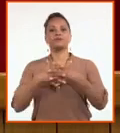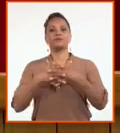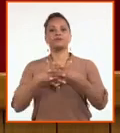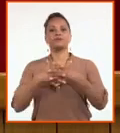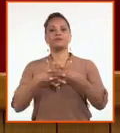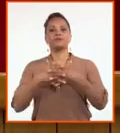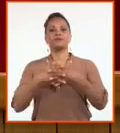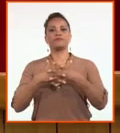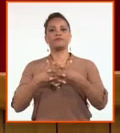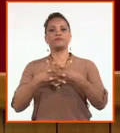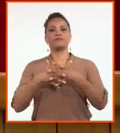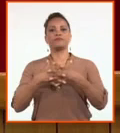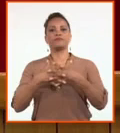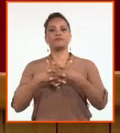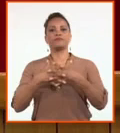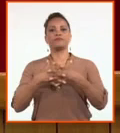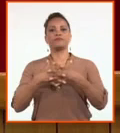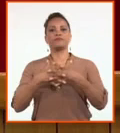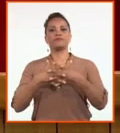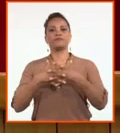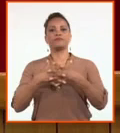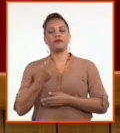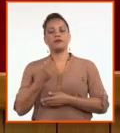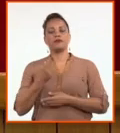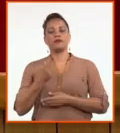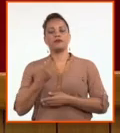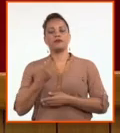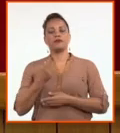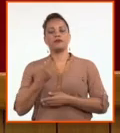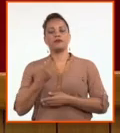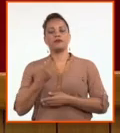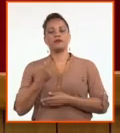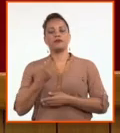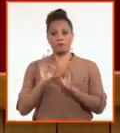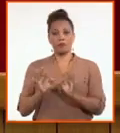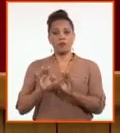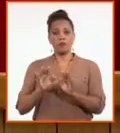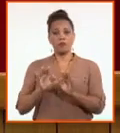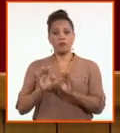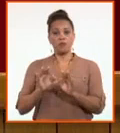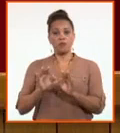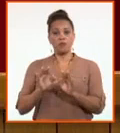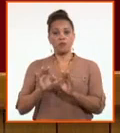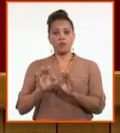la organización que contribuyan al trabajo y perfeccionamiento de la misma y que por su consagración